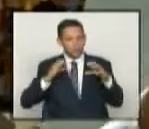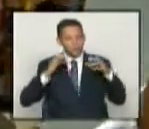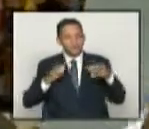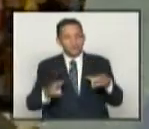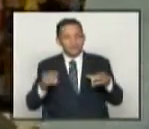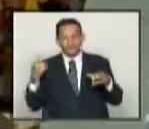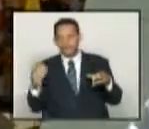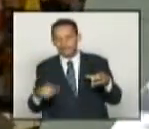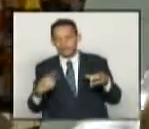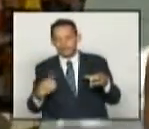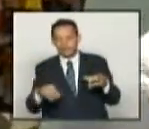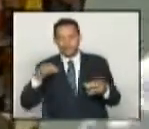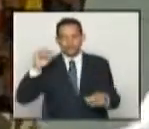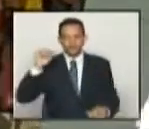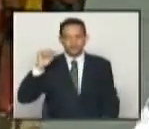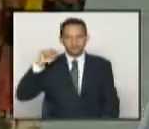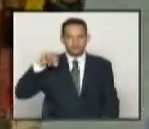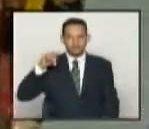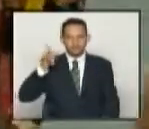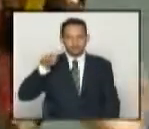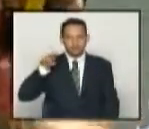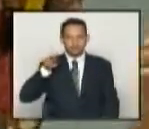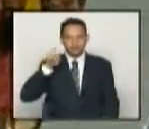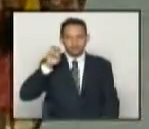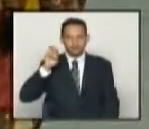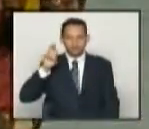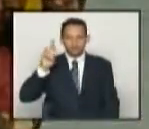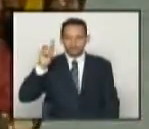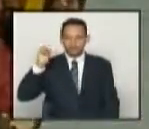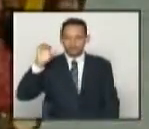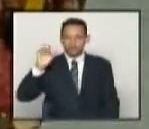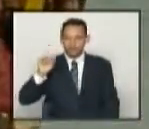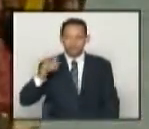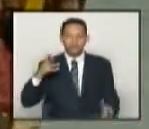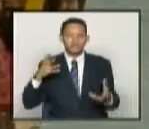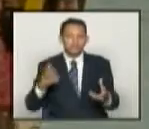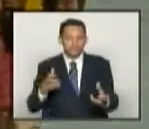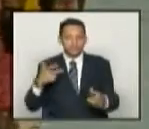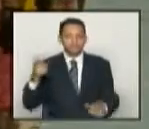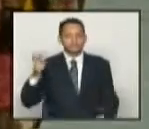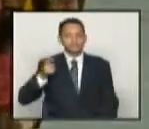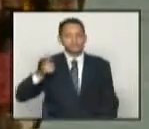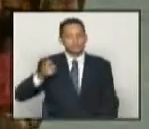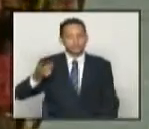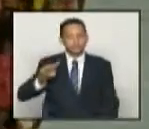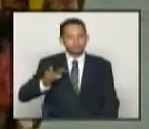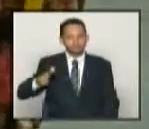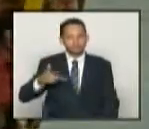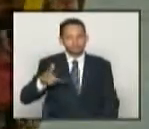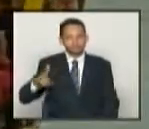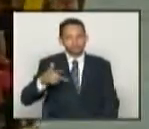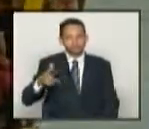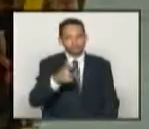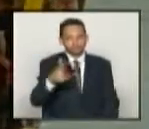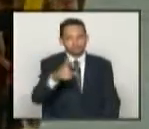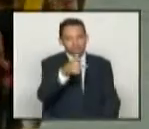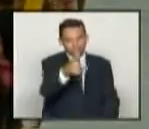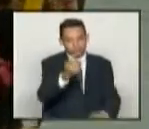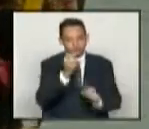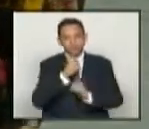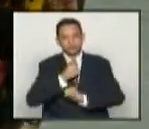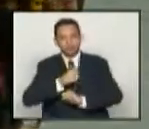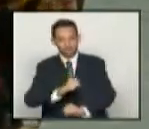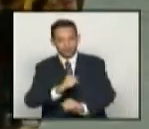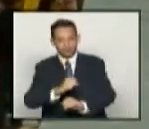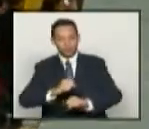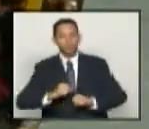no solamente en Anserma, sino en cualquier municipio, son vías, alcalde, y nosotros ahí, aunque estamos haciendo un esfuerzo, trayendo los dineros de